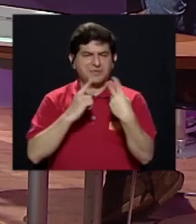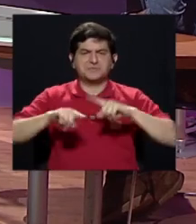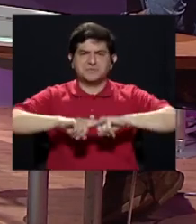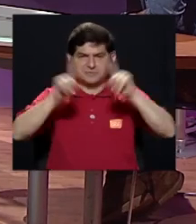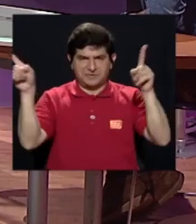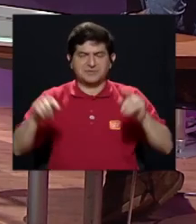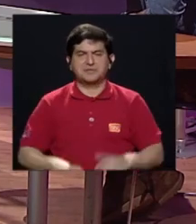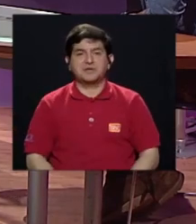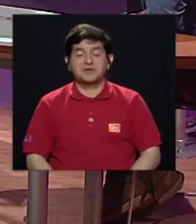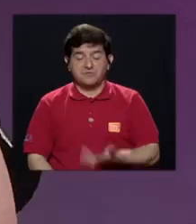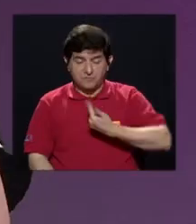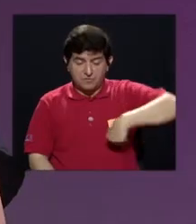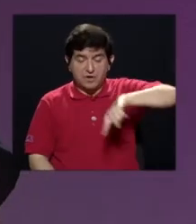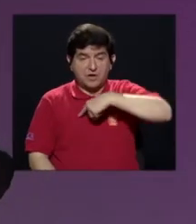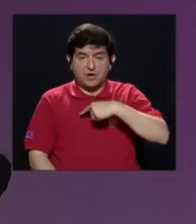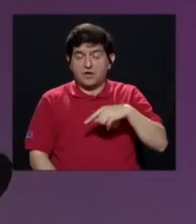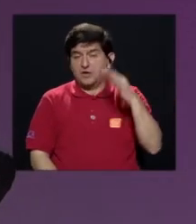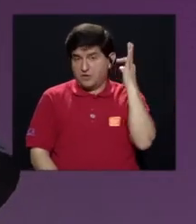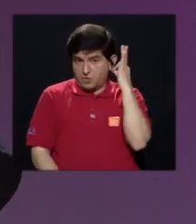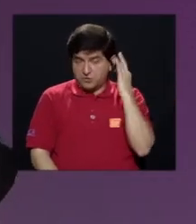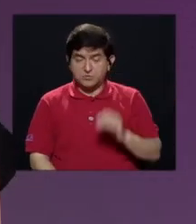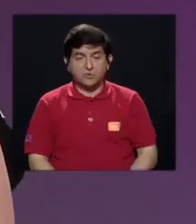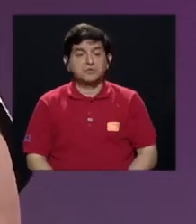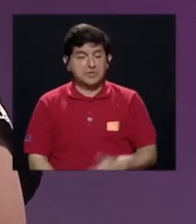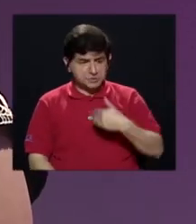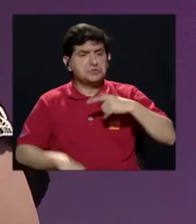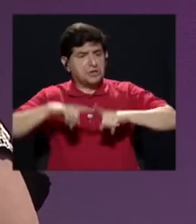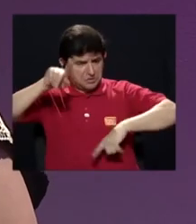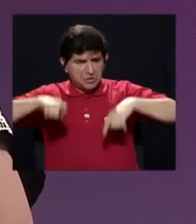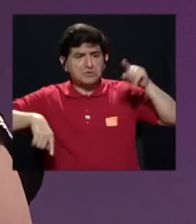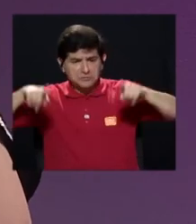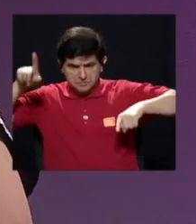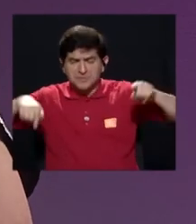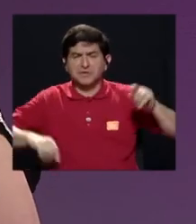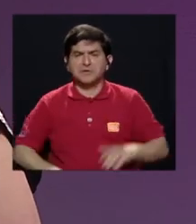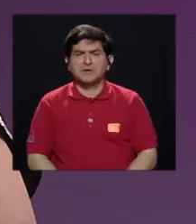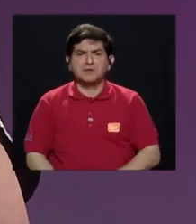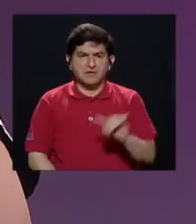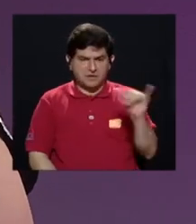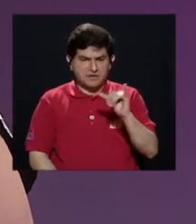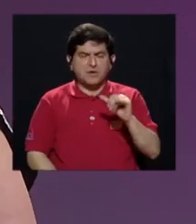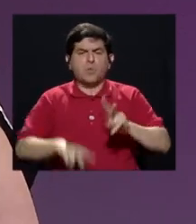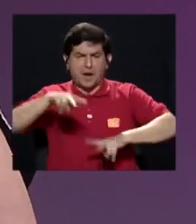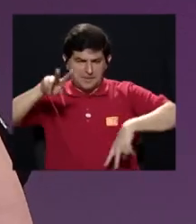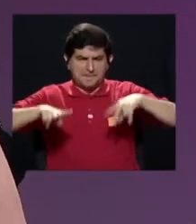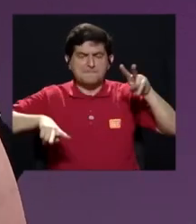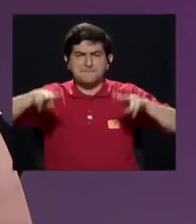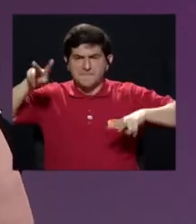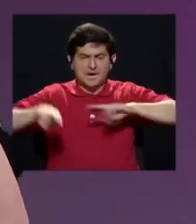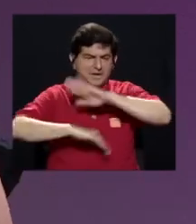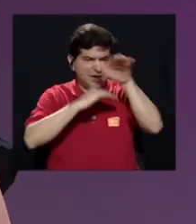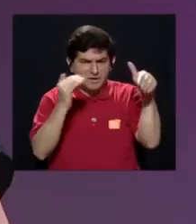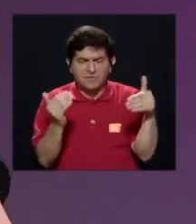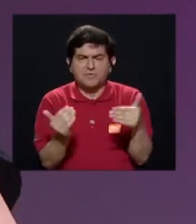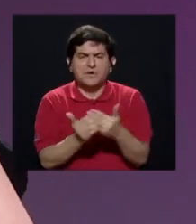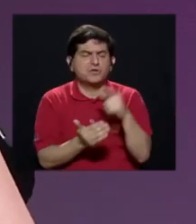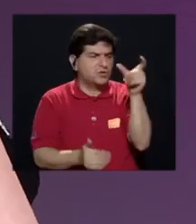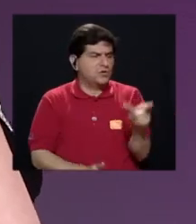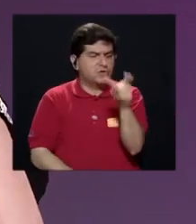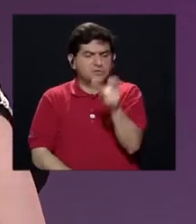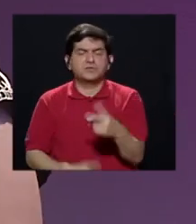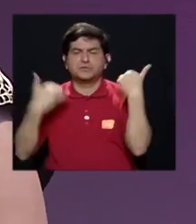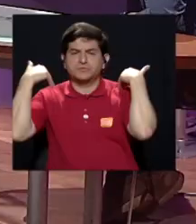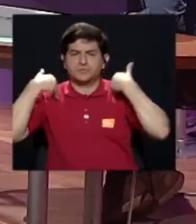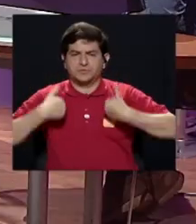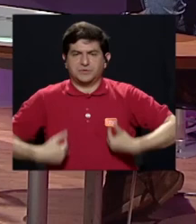que aunque seamos mujeres, igual entre nosotros hay mucha variedad, que claramente es también variable con todo ser humano,